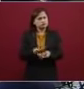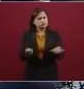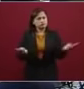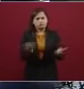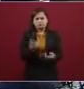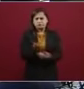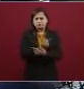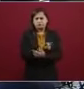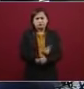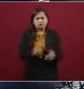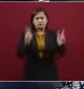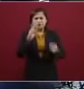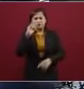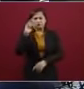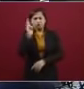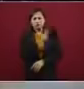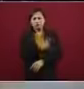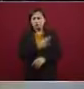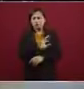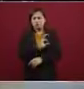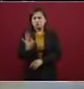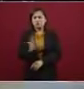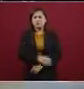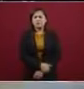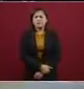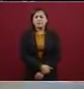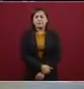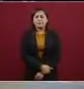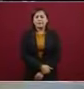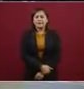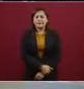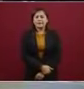está disponible. Adelante. Buenos días, gracias.